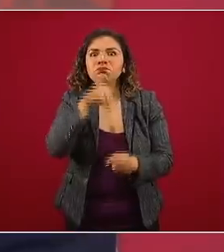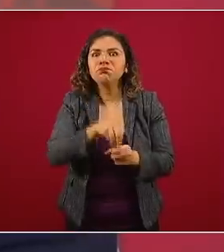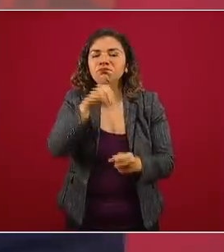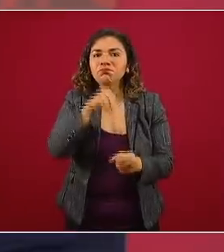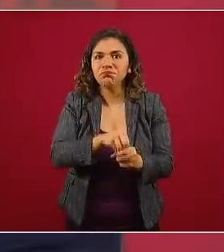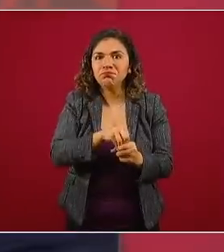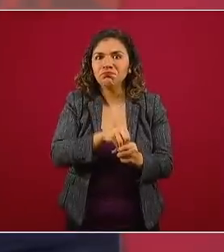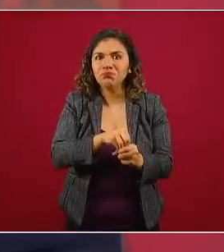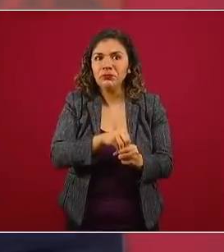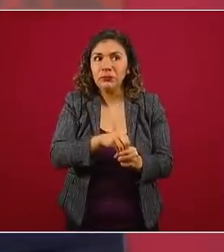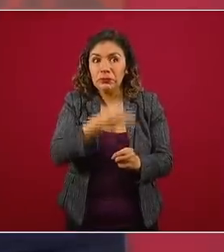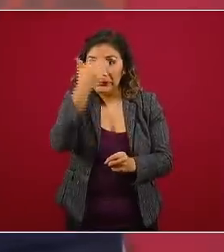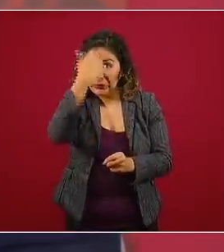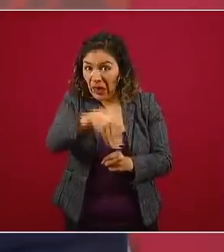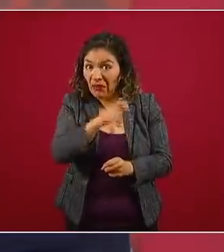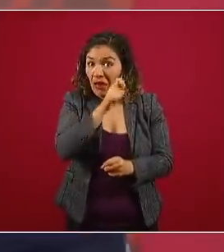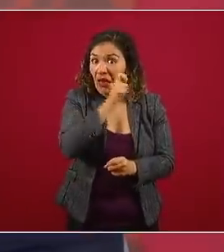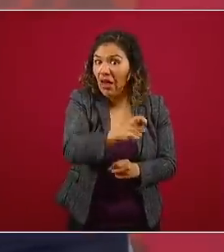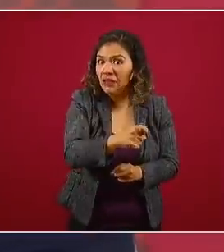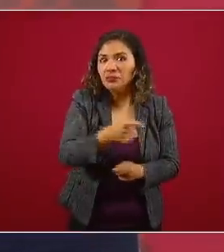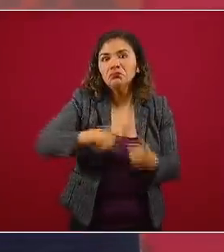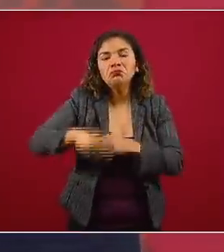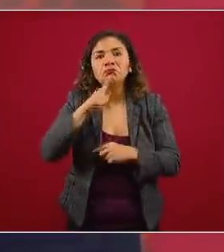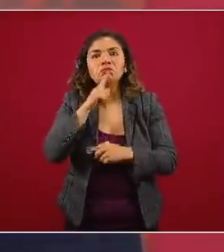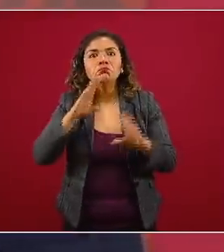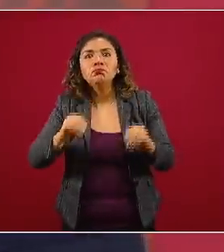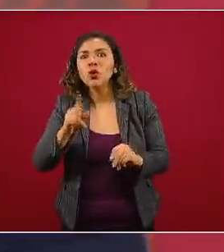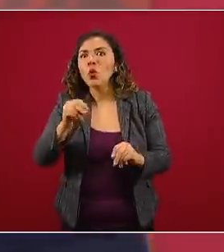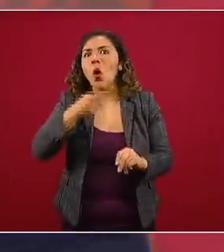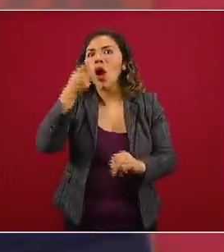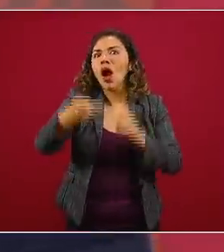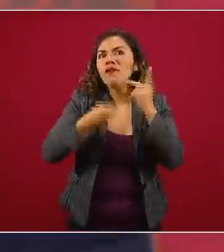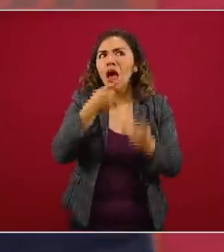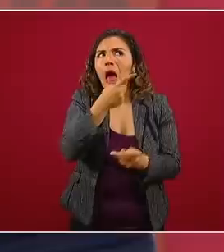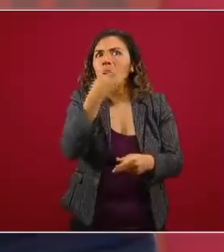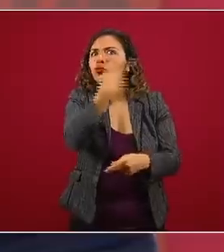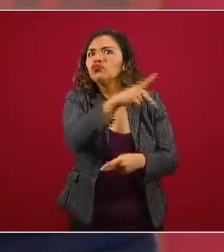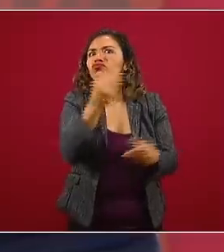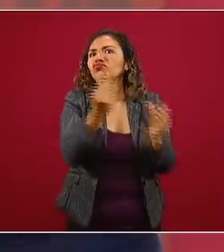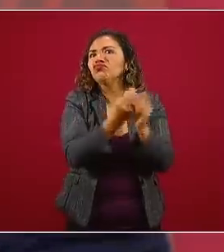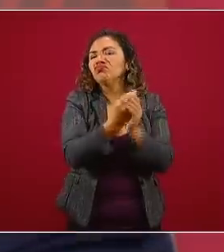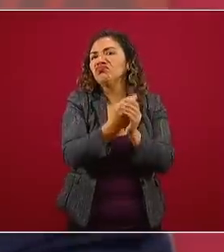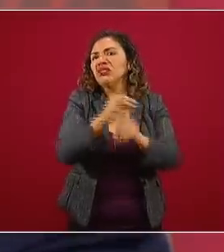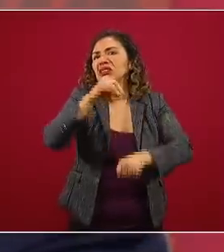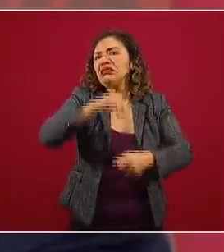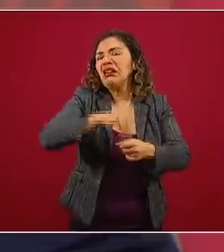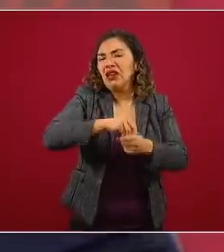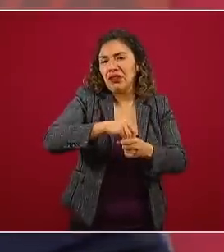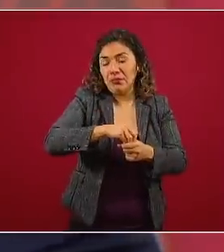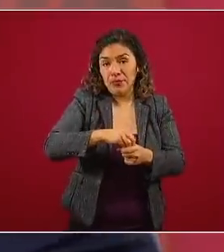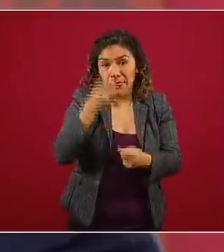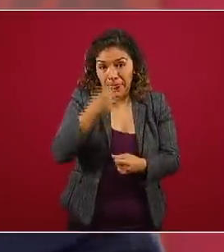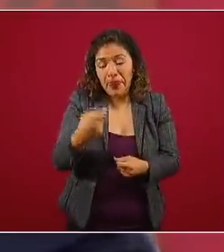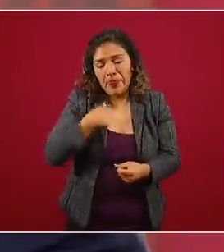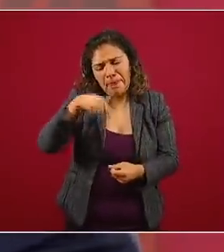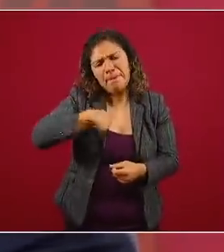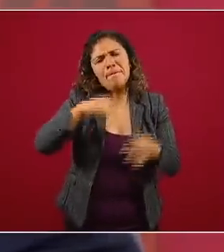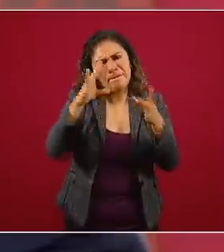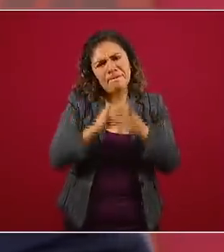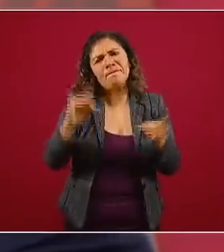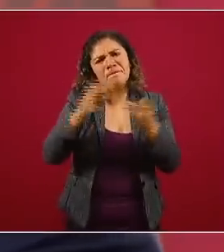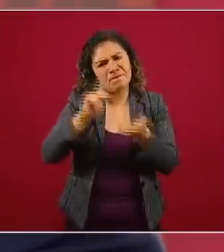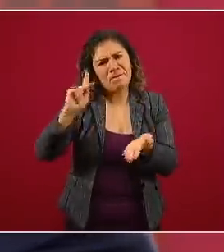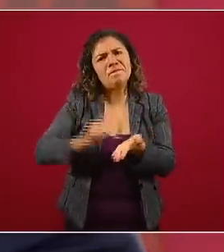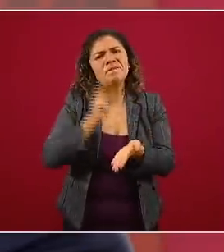no se sabía nada no se hablaba de eso ya hemos dicho varias veces que como